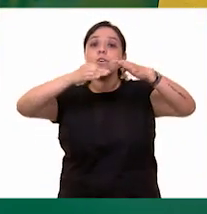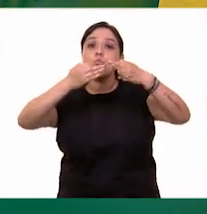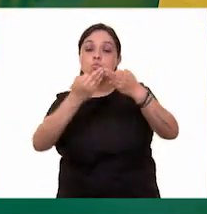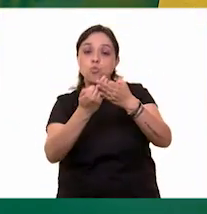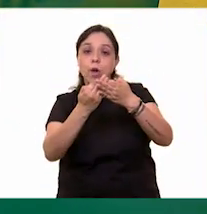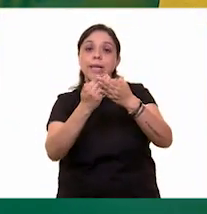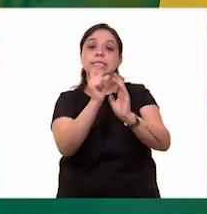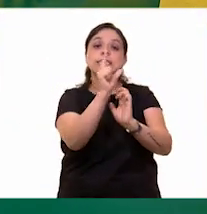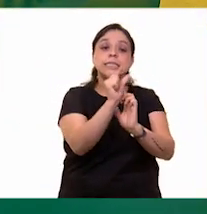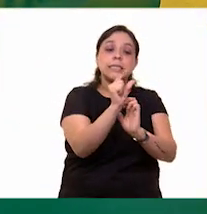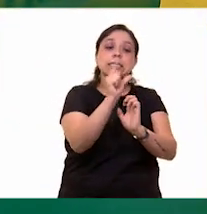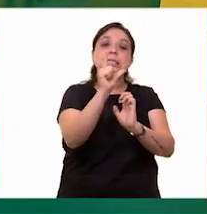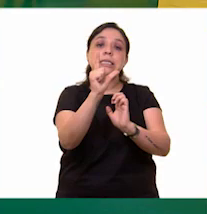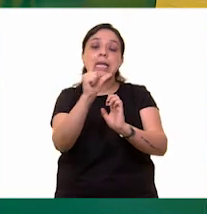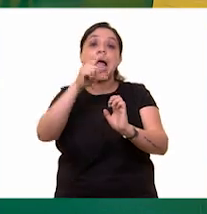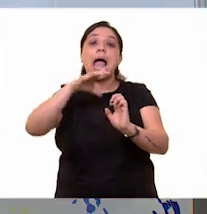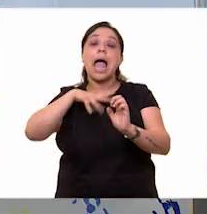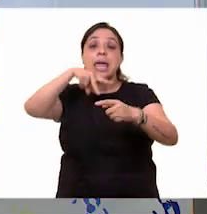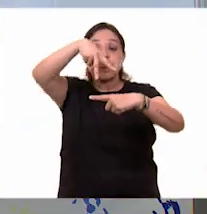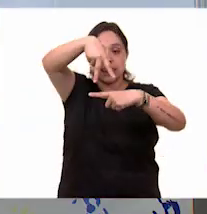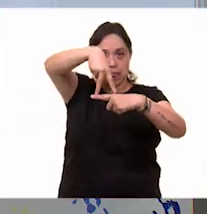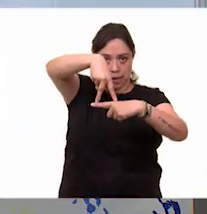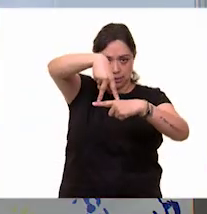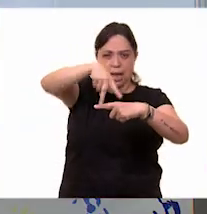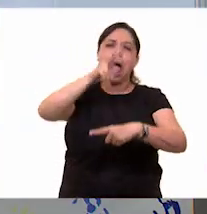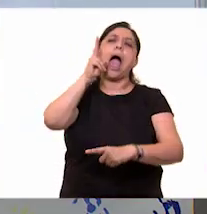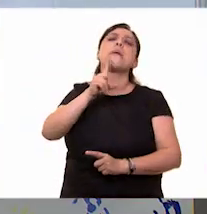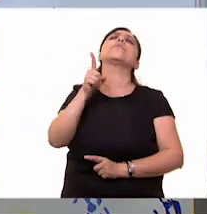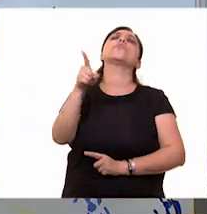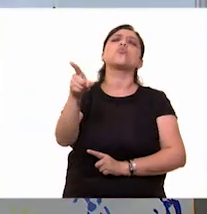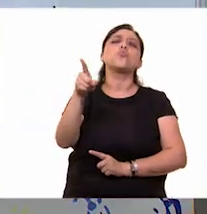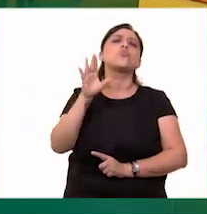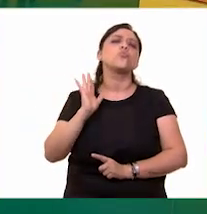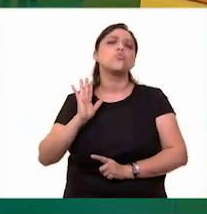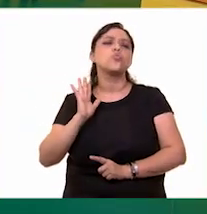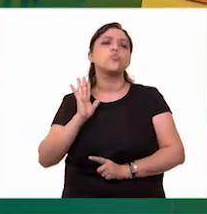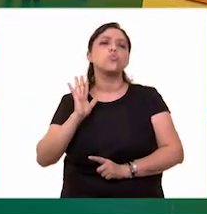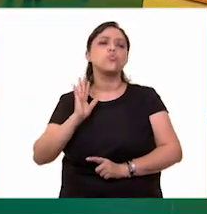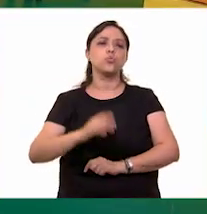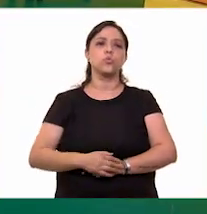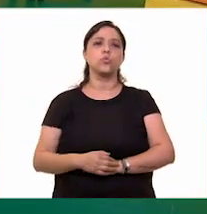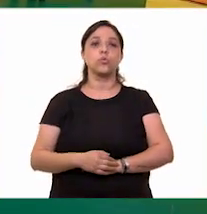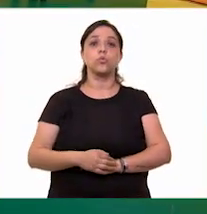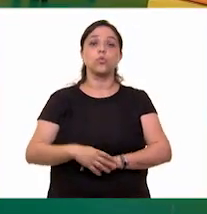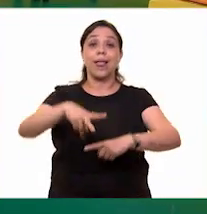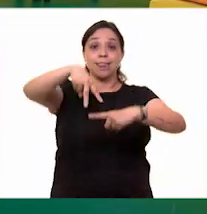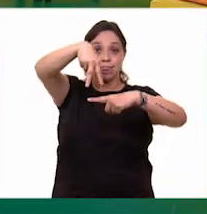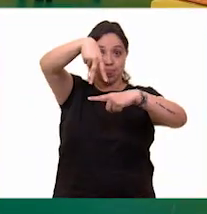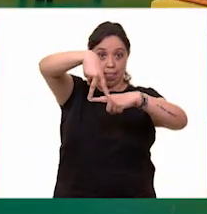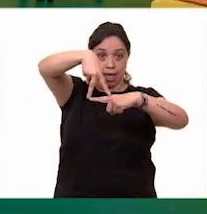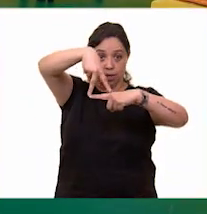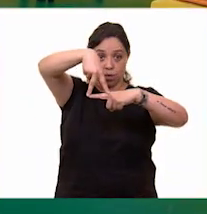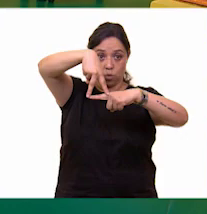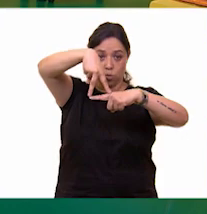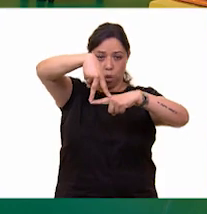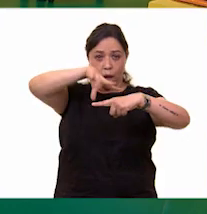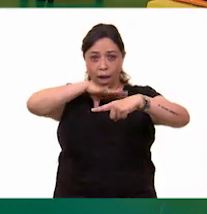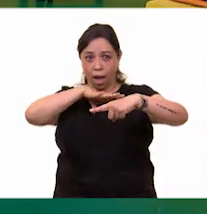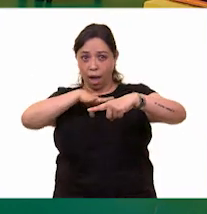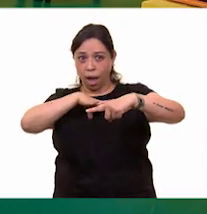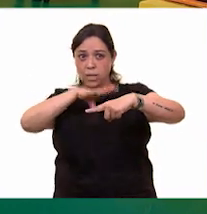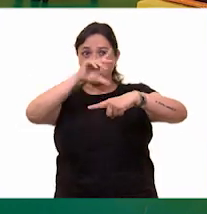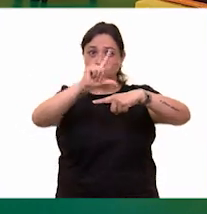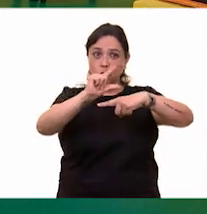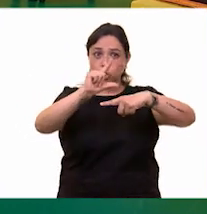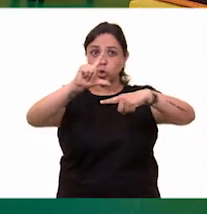lados. Voy a ver si tú cumpliste con esta característica. A ver. A ver, quedamos que eran triángulos. ¿Sí hay triángulos grandes